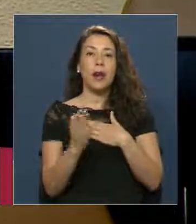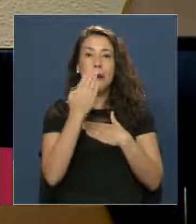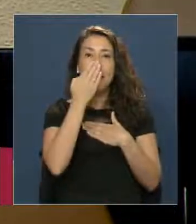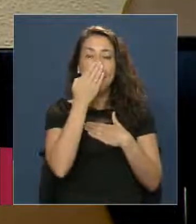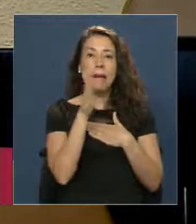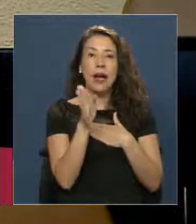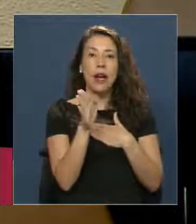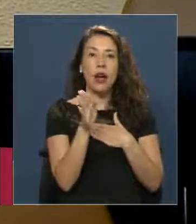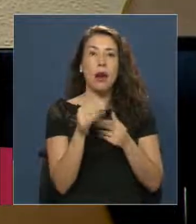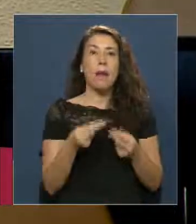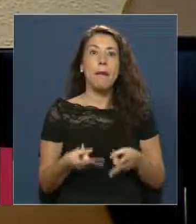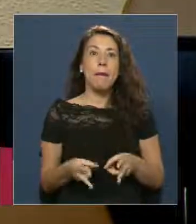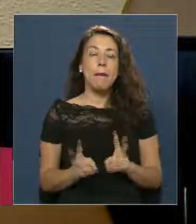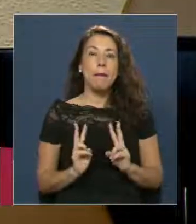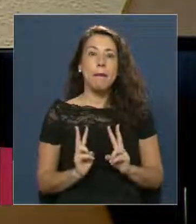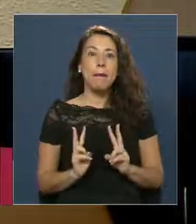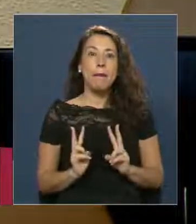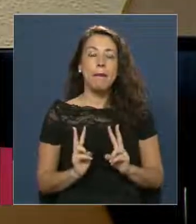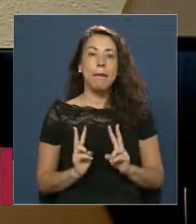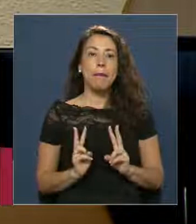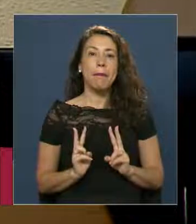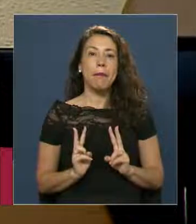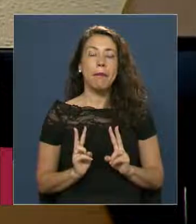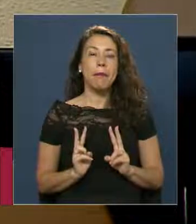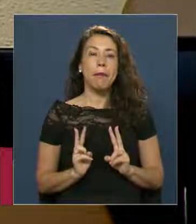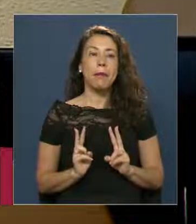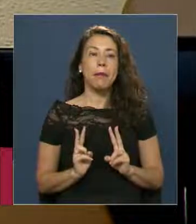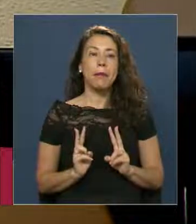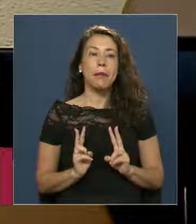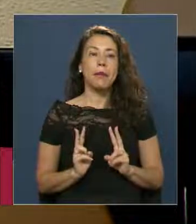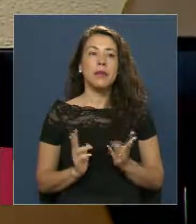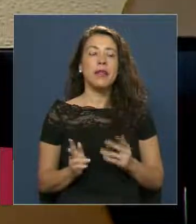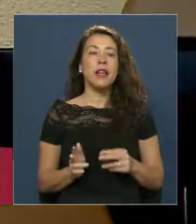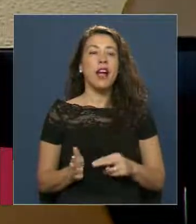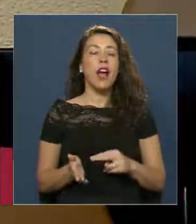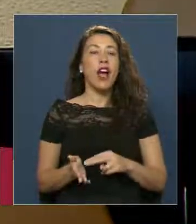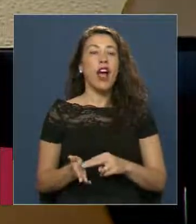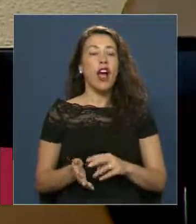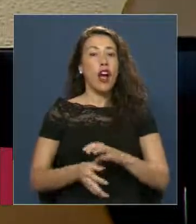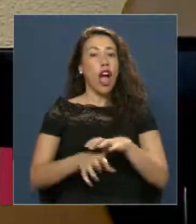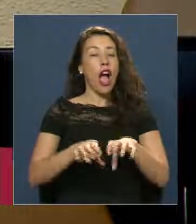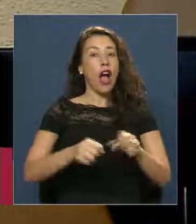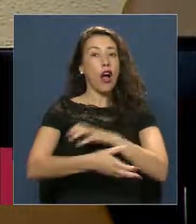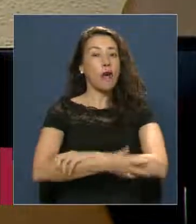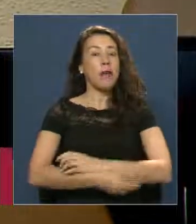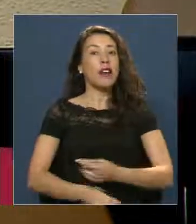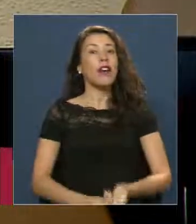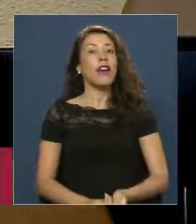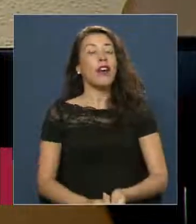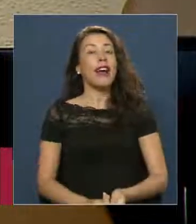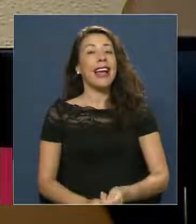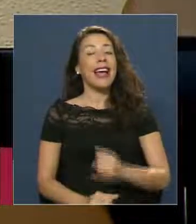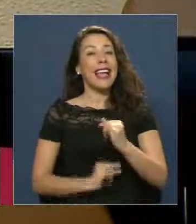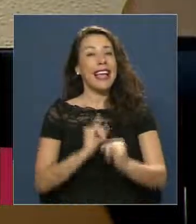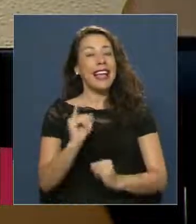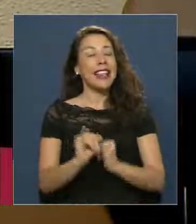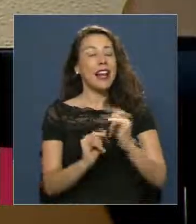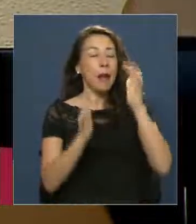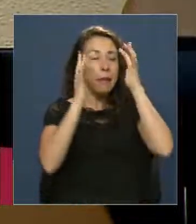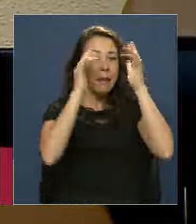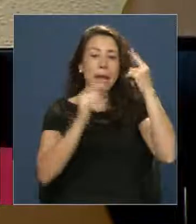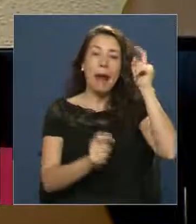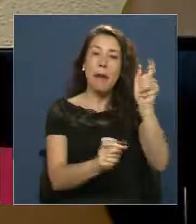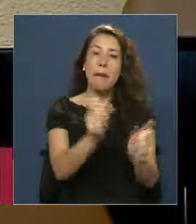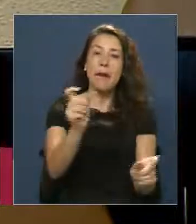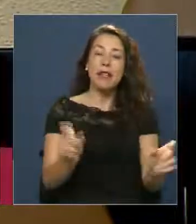mejorar, de permitir que aquellas mejoras que los convenios internacionales tienen pensados en las personas o